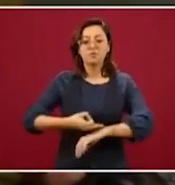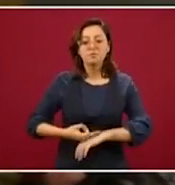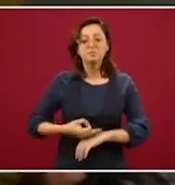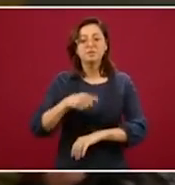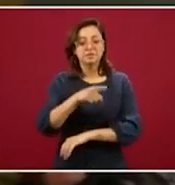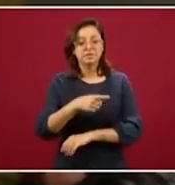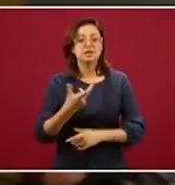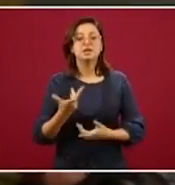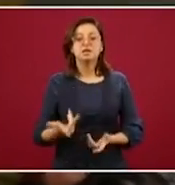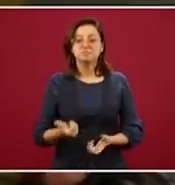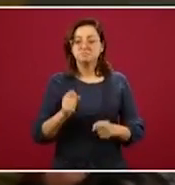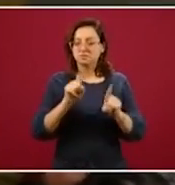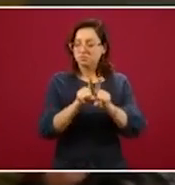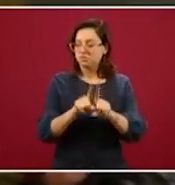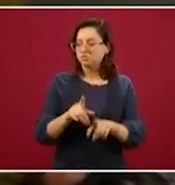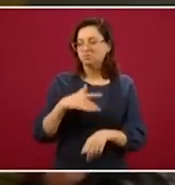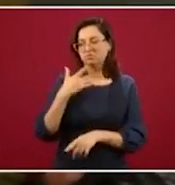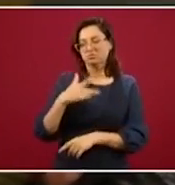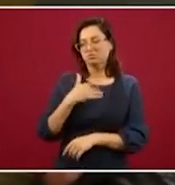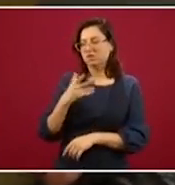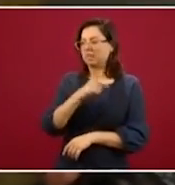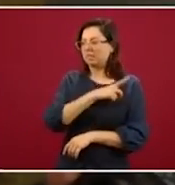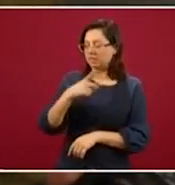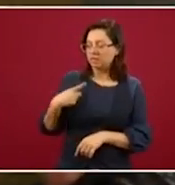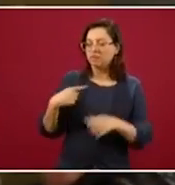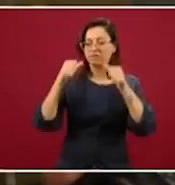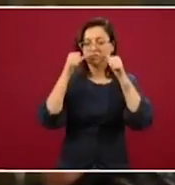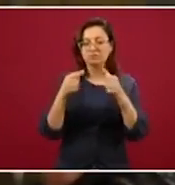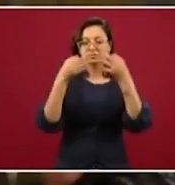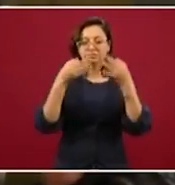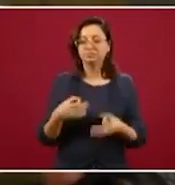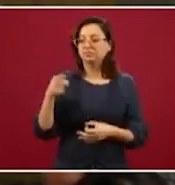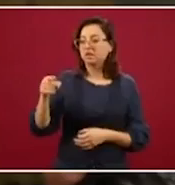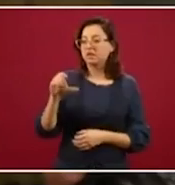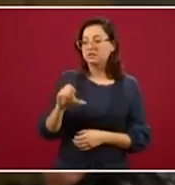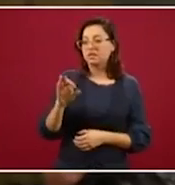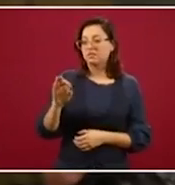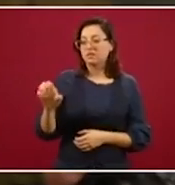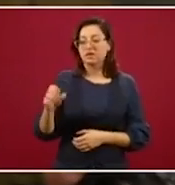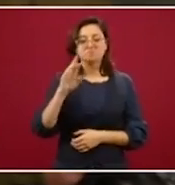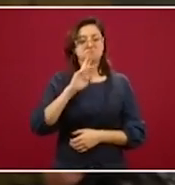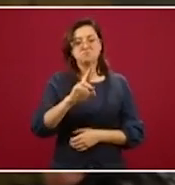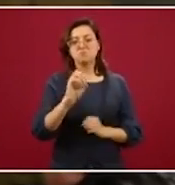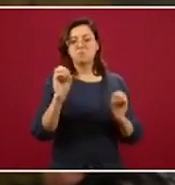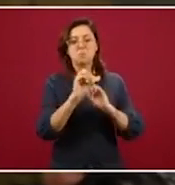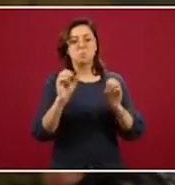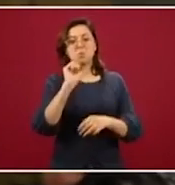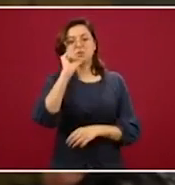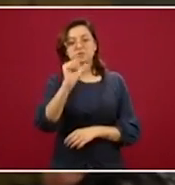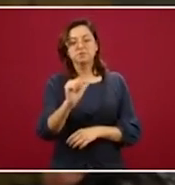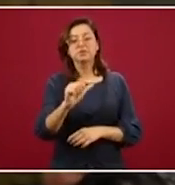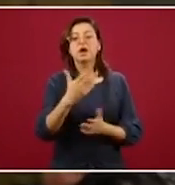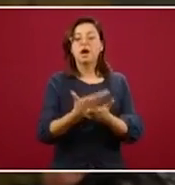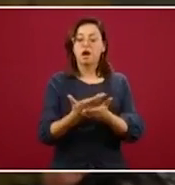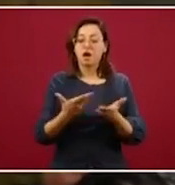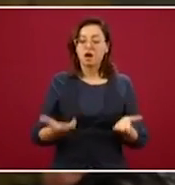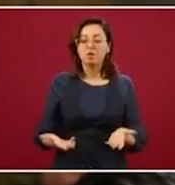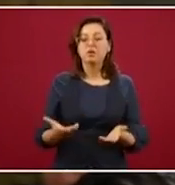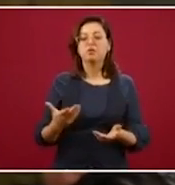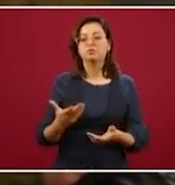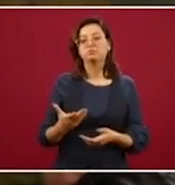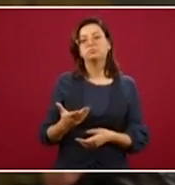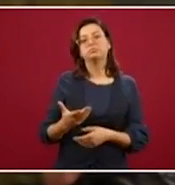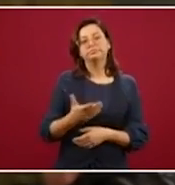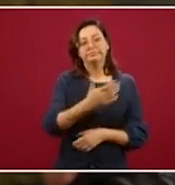del joven, de parte del mismo joven, de que se le atienda debidamente, y la CFE no quiere dar una respuesta. Es por eso que pues la determinación de interceder